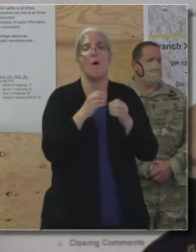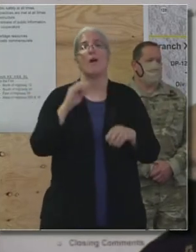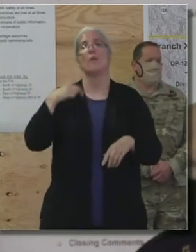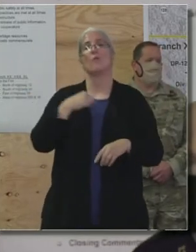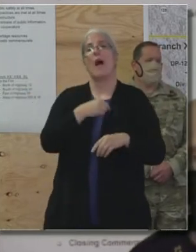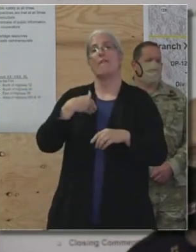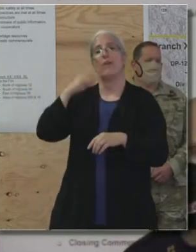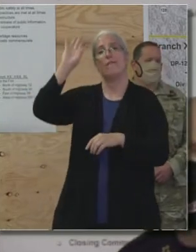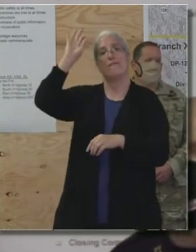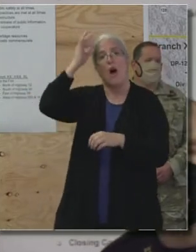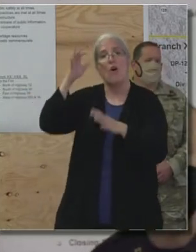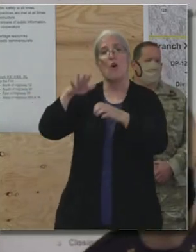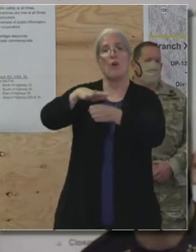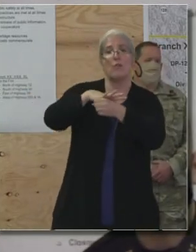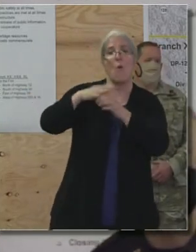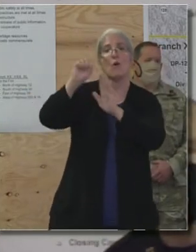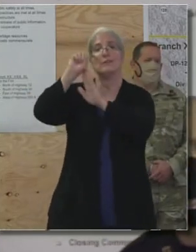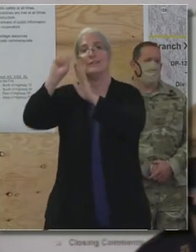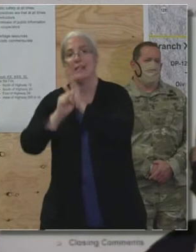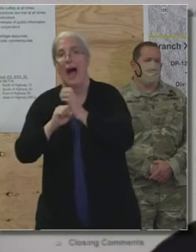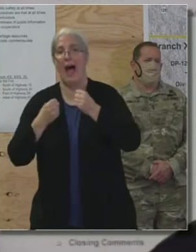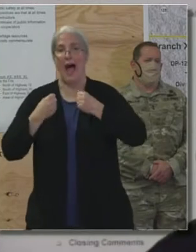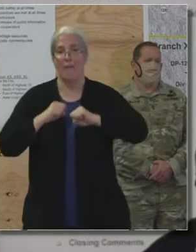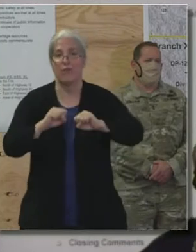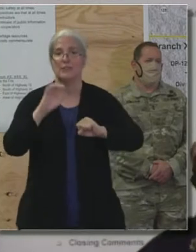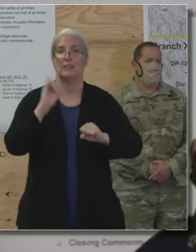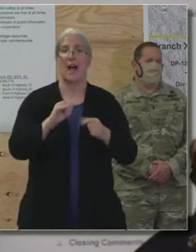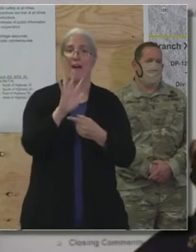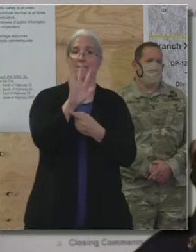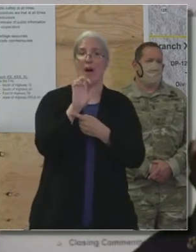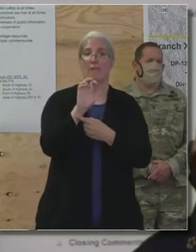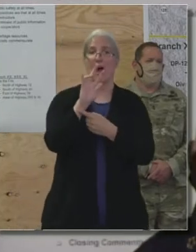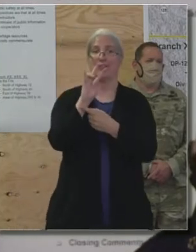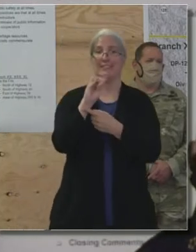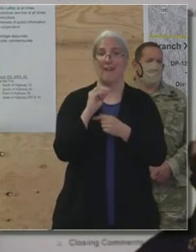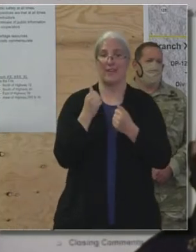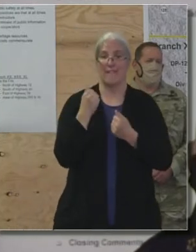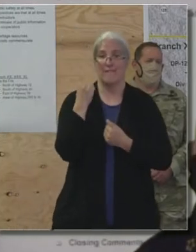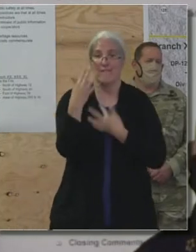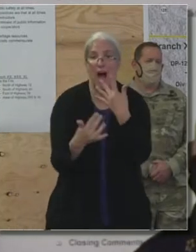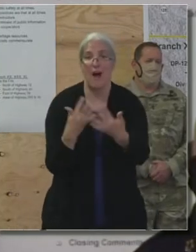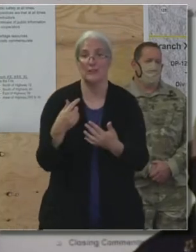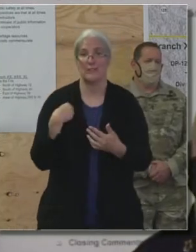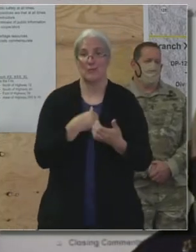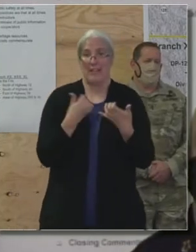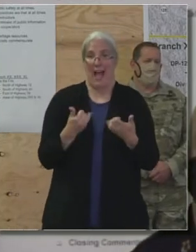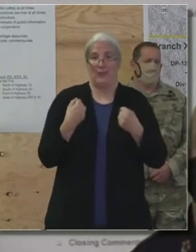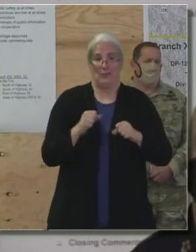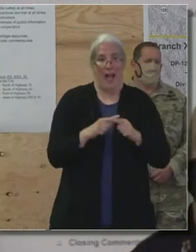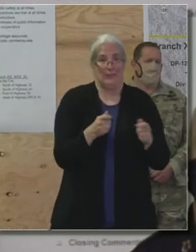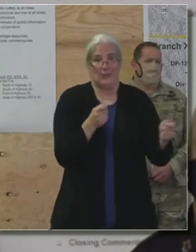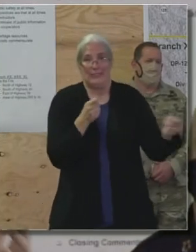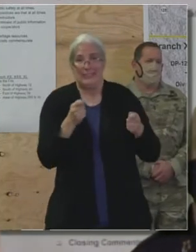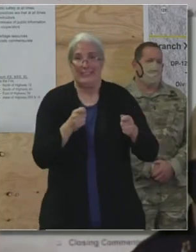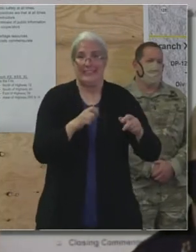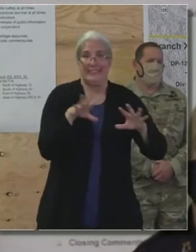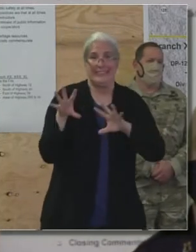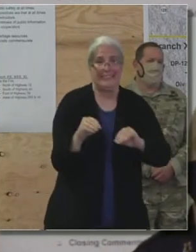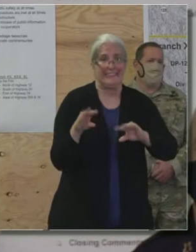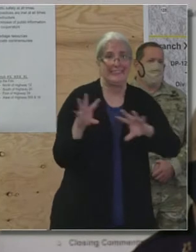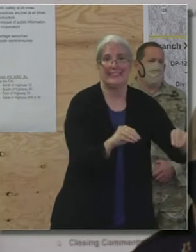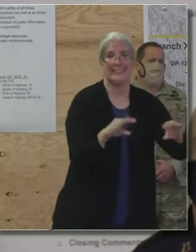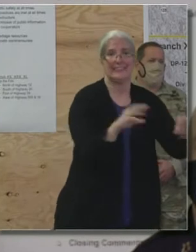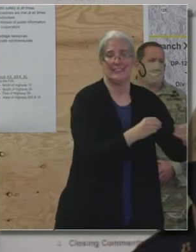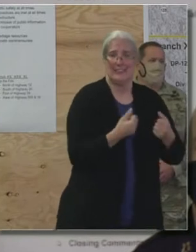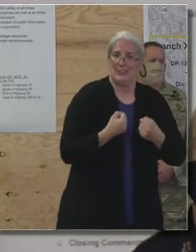cifra representa a 560 incendios activos que estamos batallando actualmente en california los